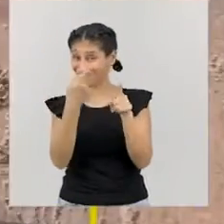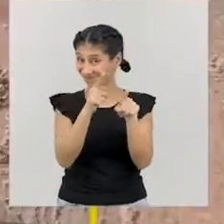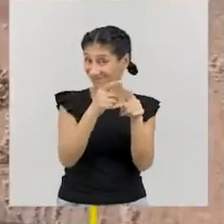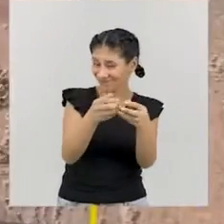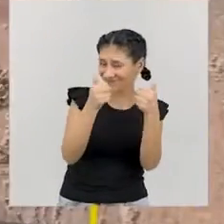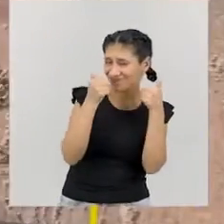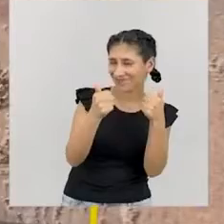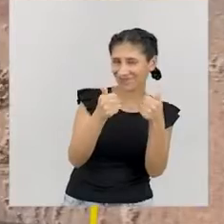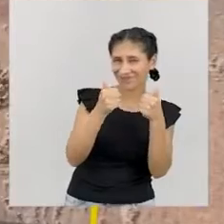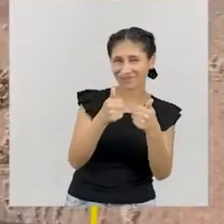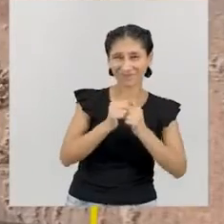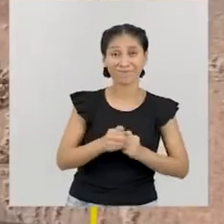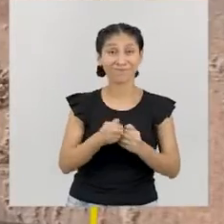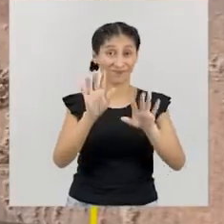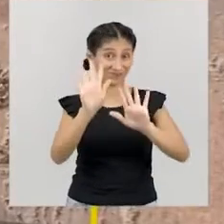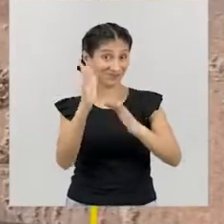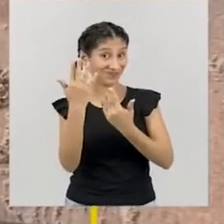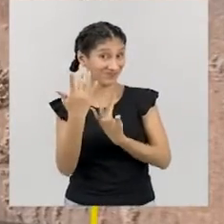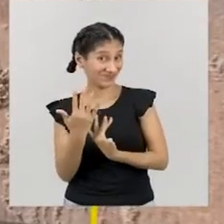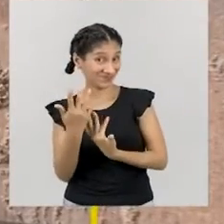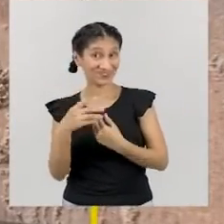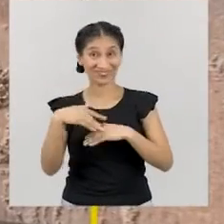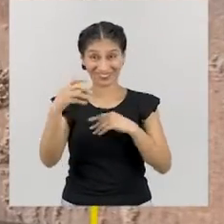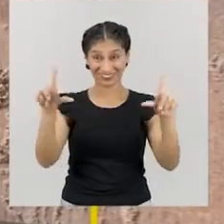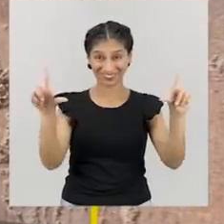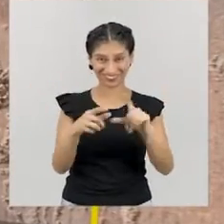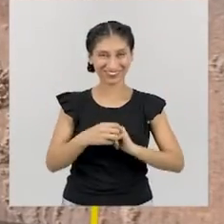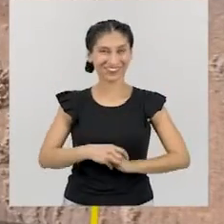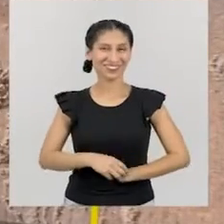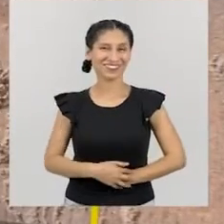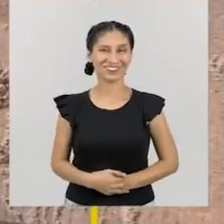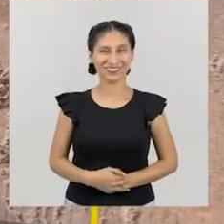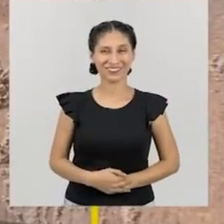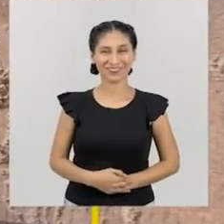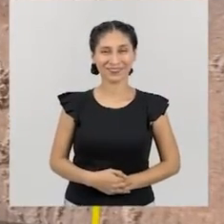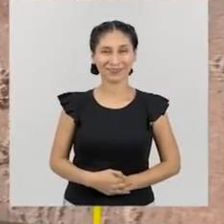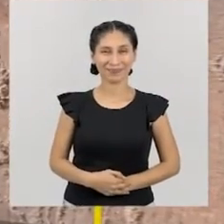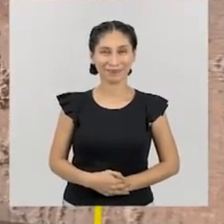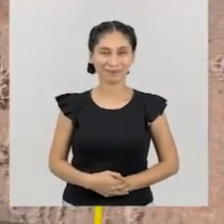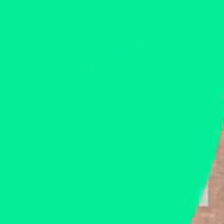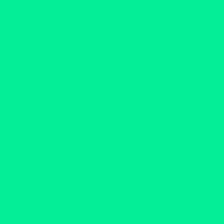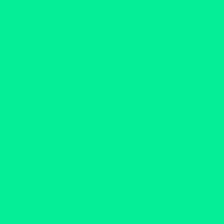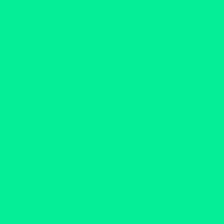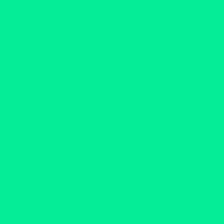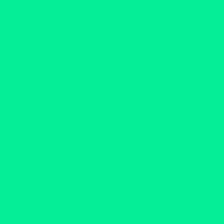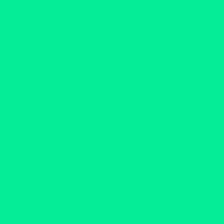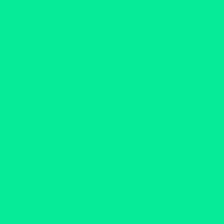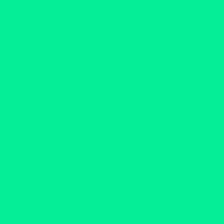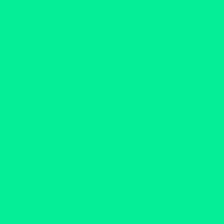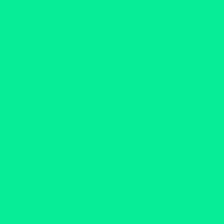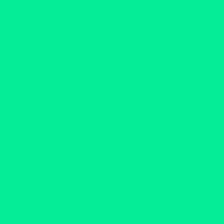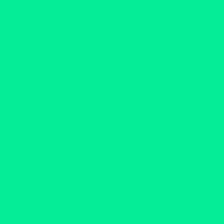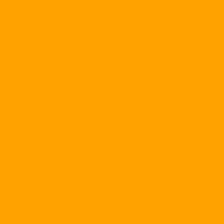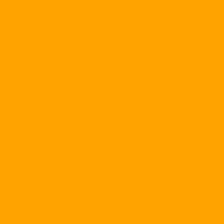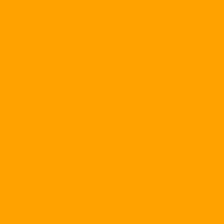Muy bien, chicas y chicos de la pre. No se muevan, que regresamos con más ejemplos.